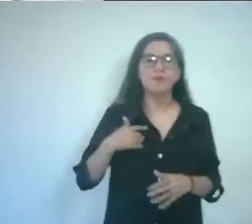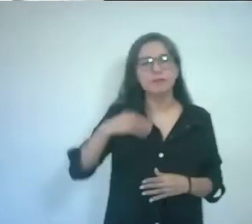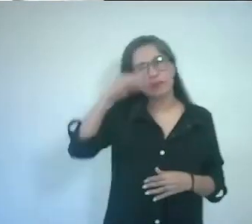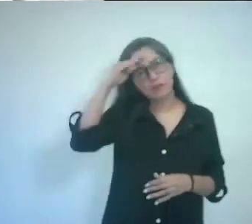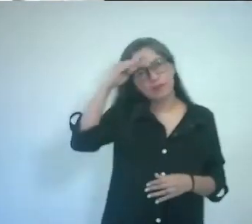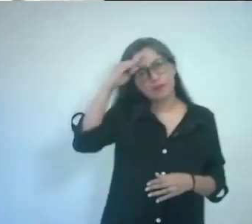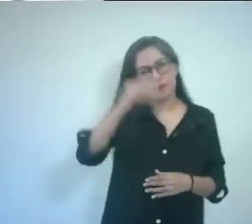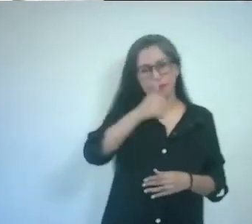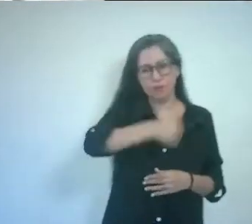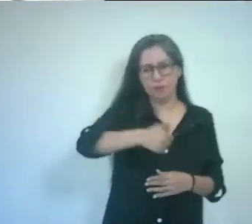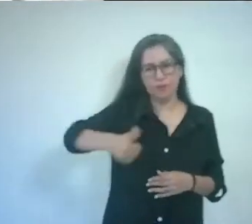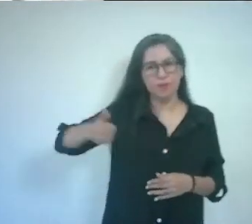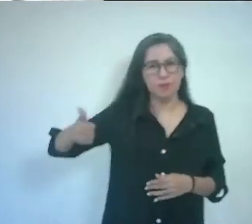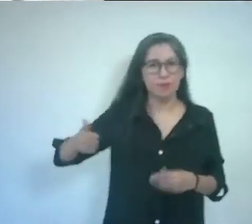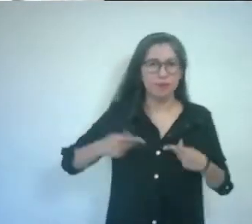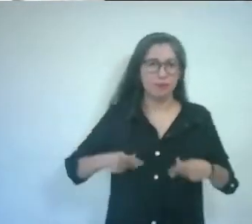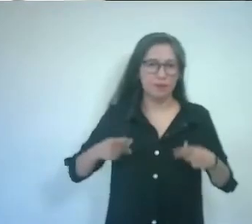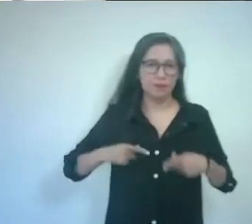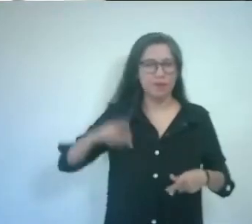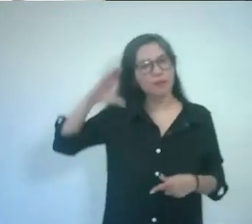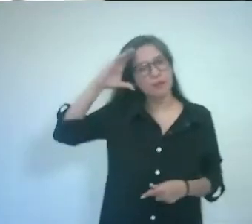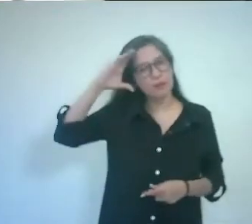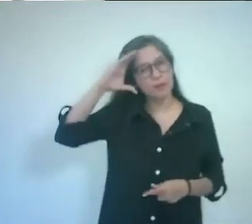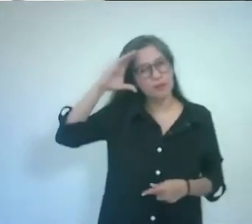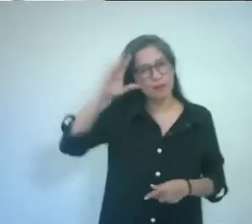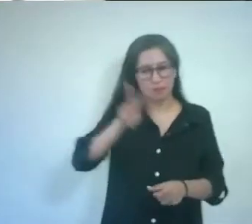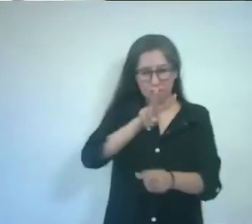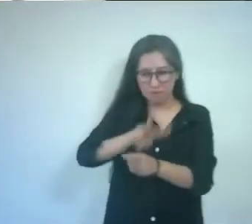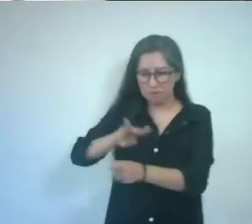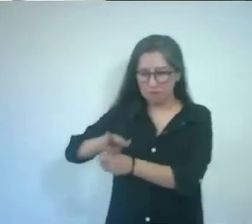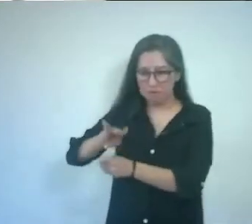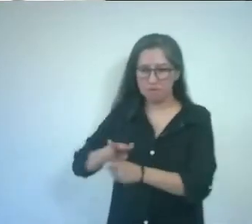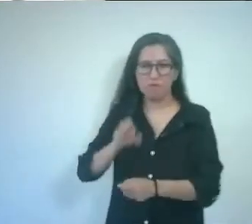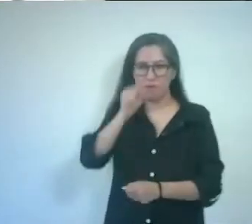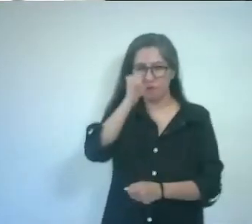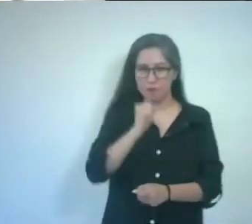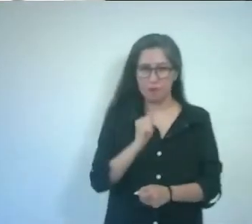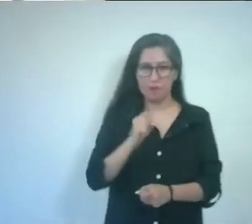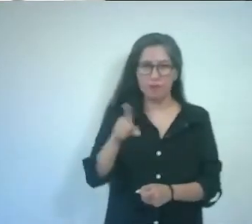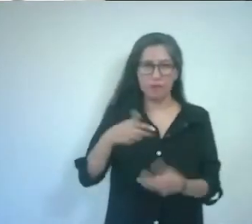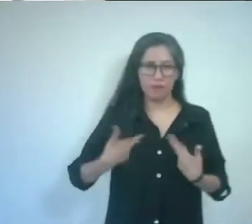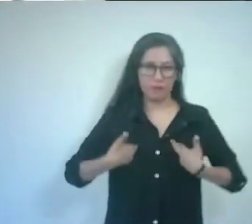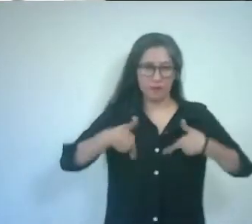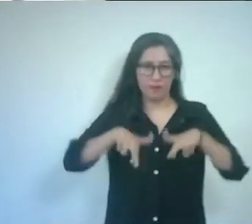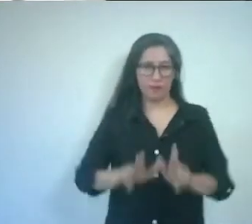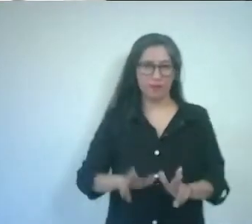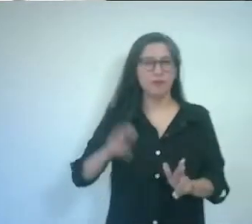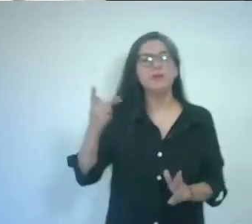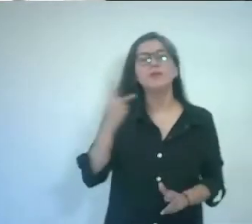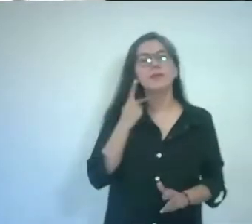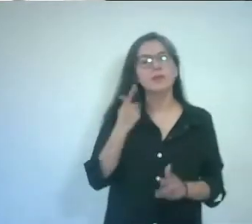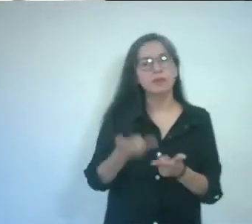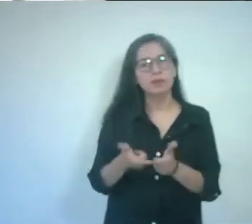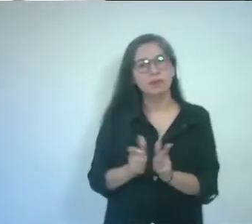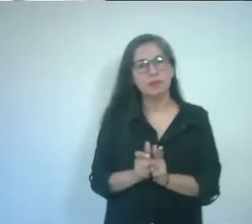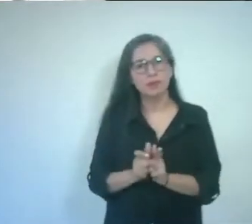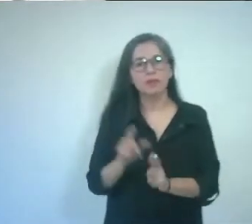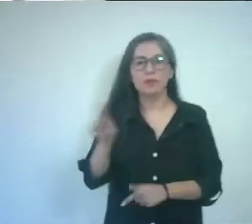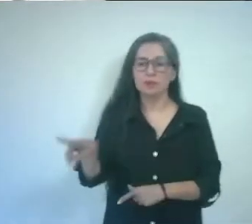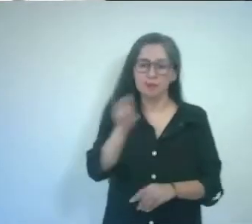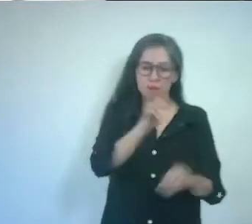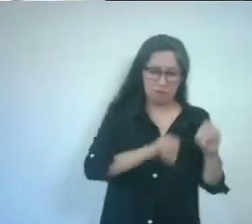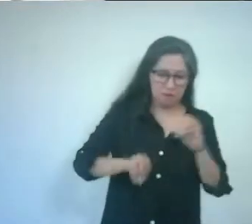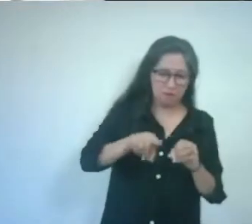una de las personas capacitadoras, supervisoras, representantes de partidos políticos, observadoras